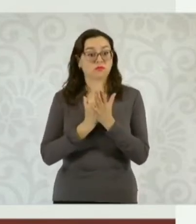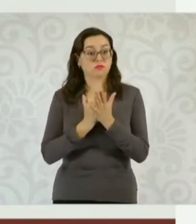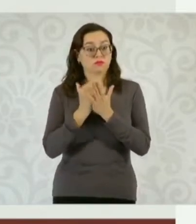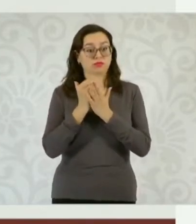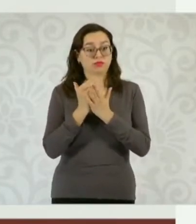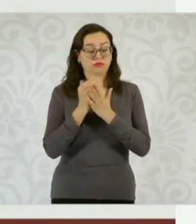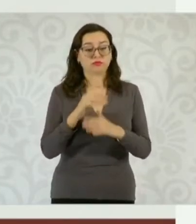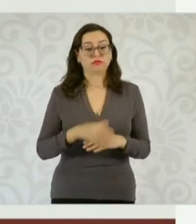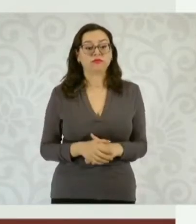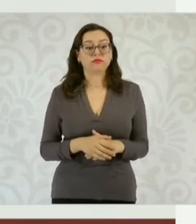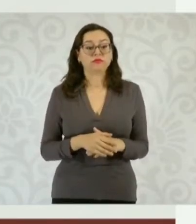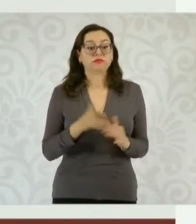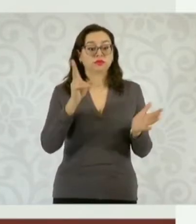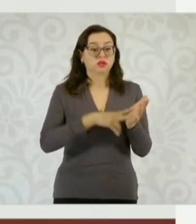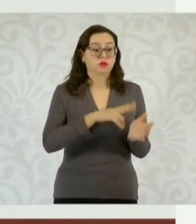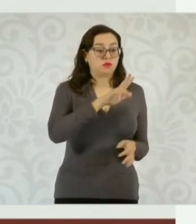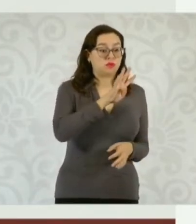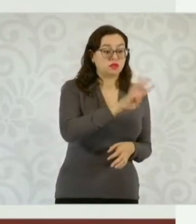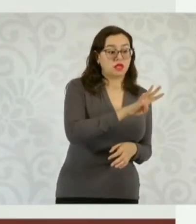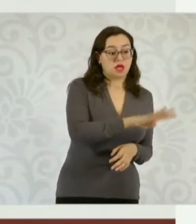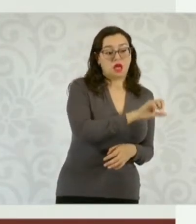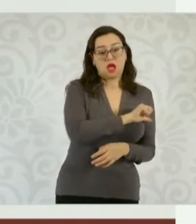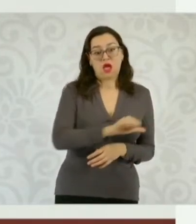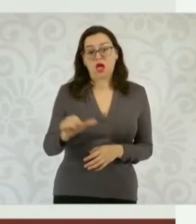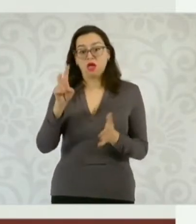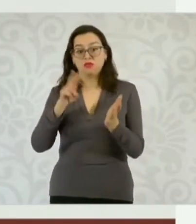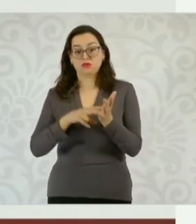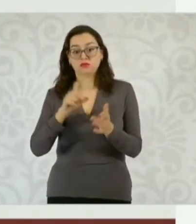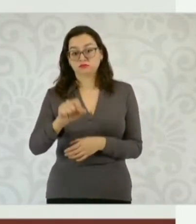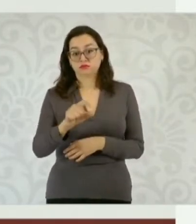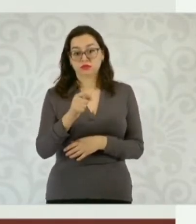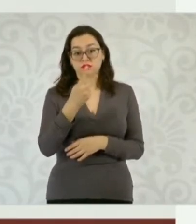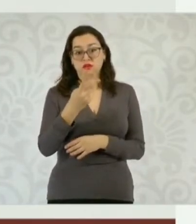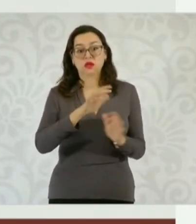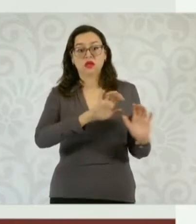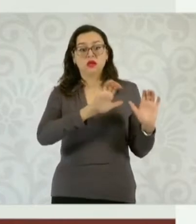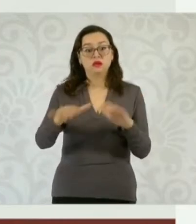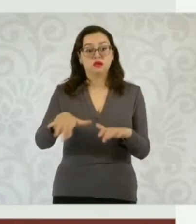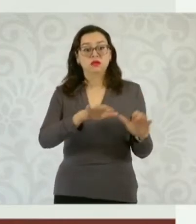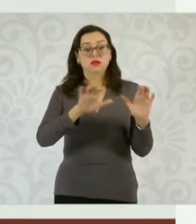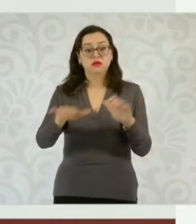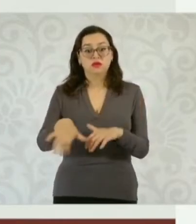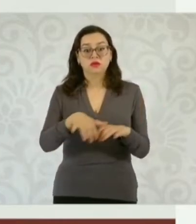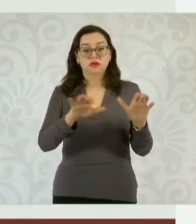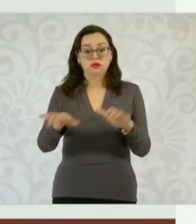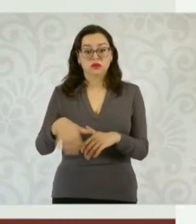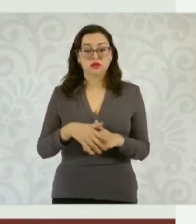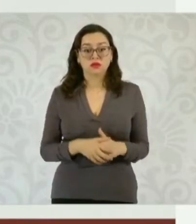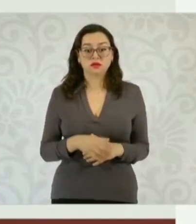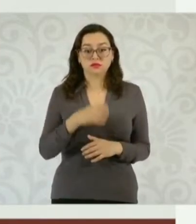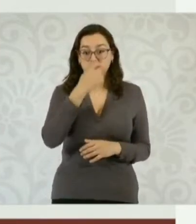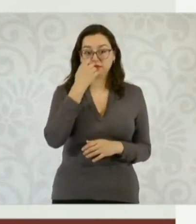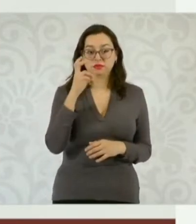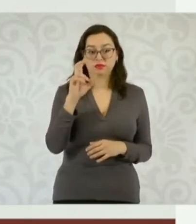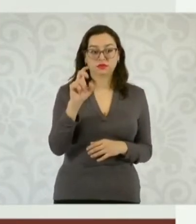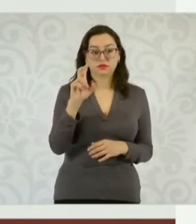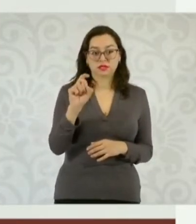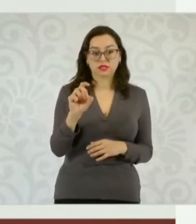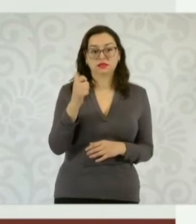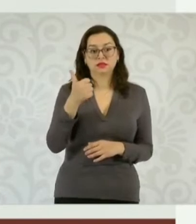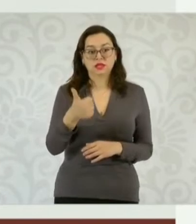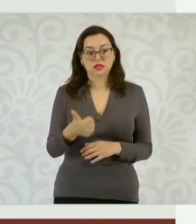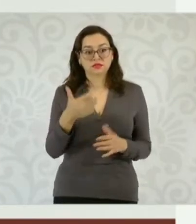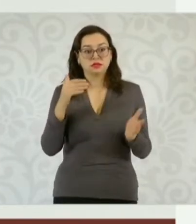vemos en todo el periodo del 2019 al 24, se han contratado un total de 36,608 residentes,